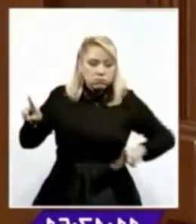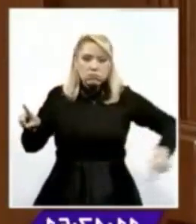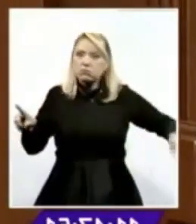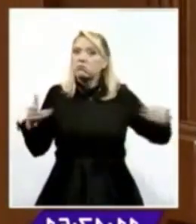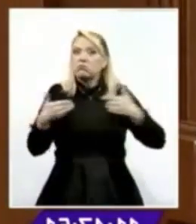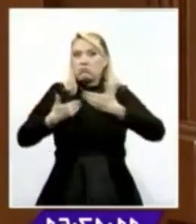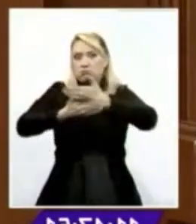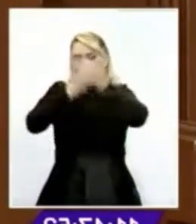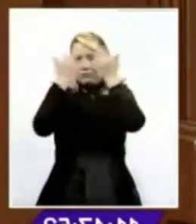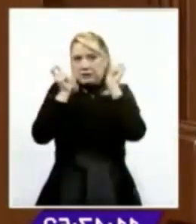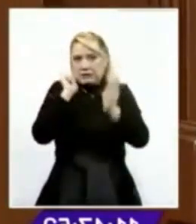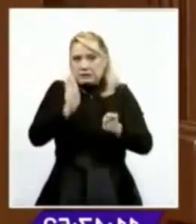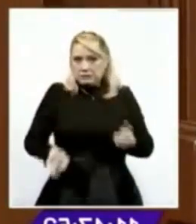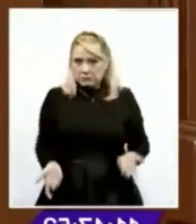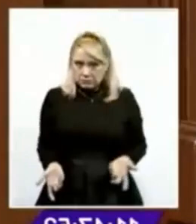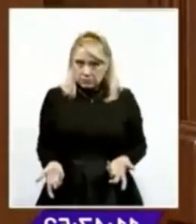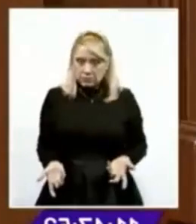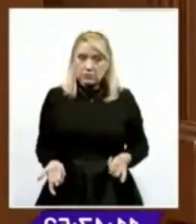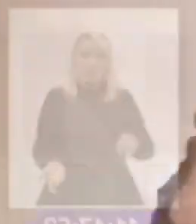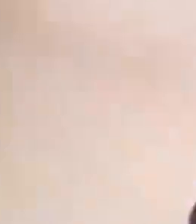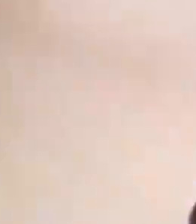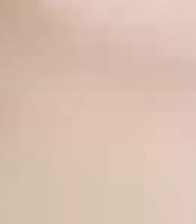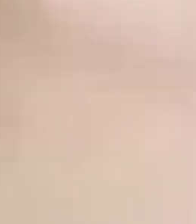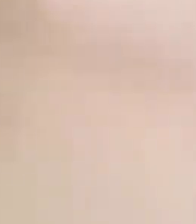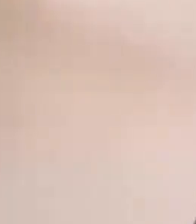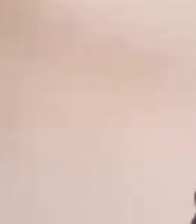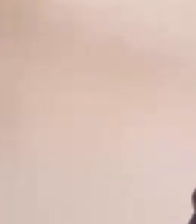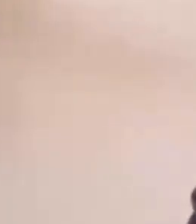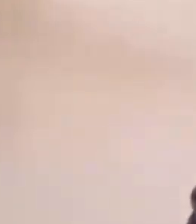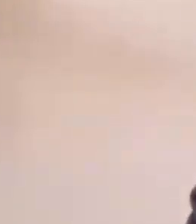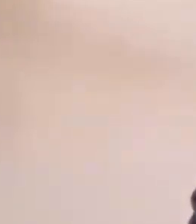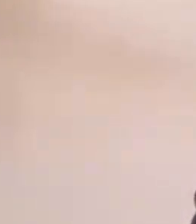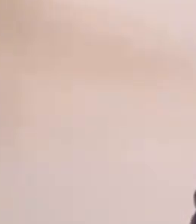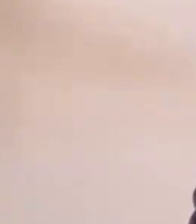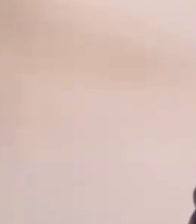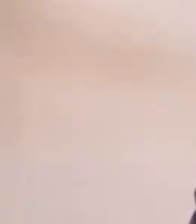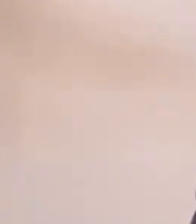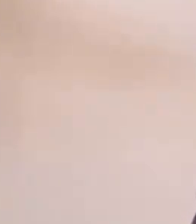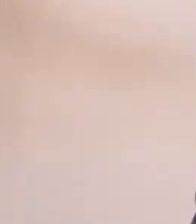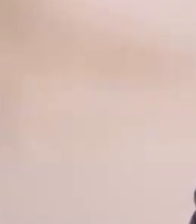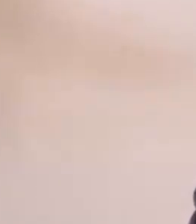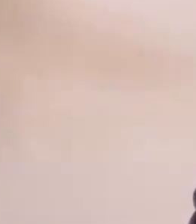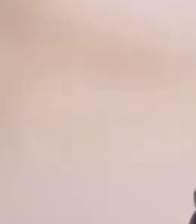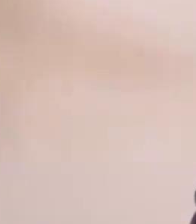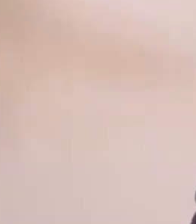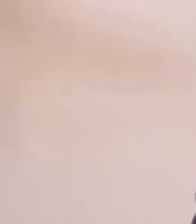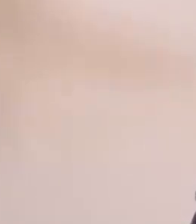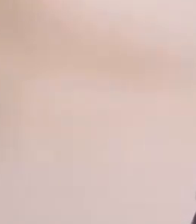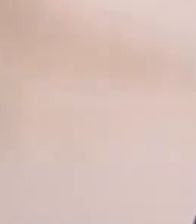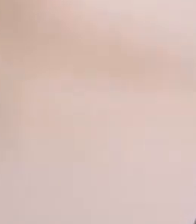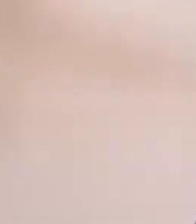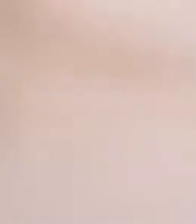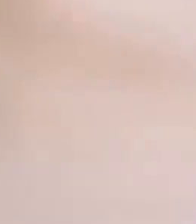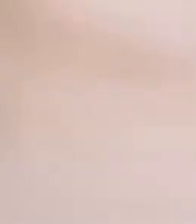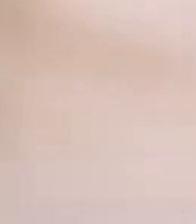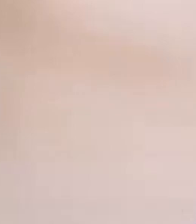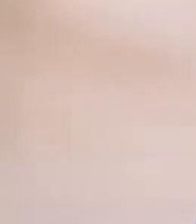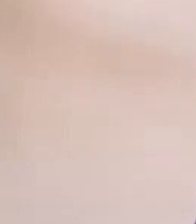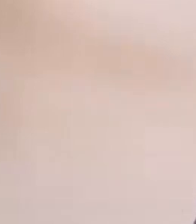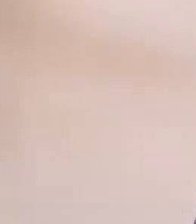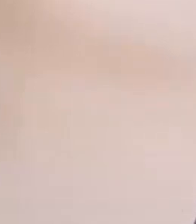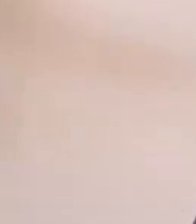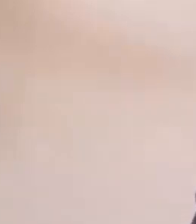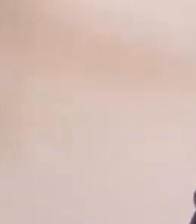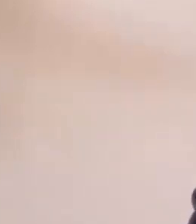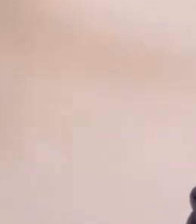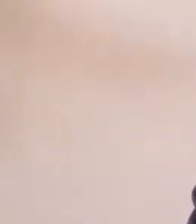otros. Querido Ricardo Sevilla, habría que preguntarnos si se atreverá en este informe de labores Norma Piña a